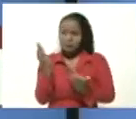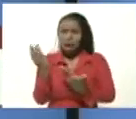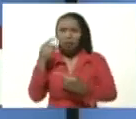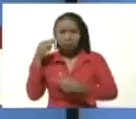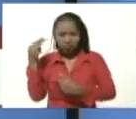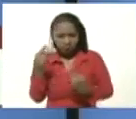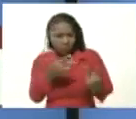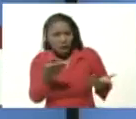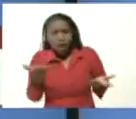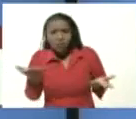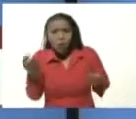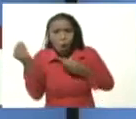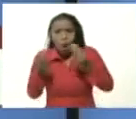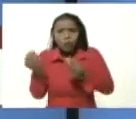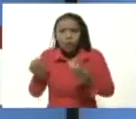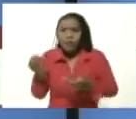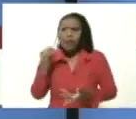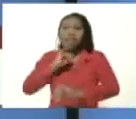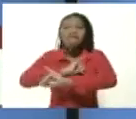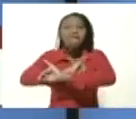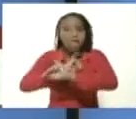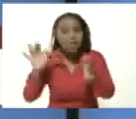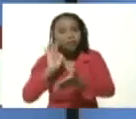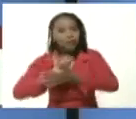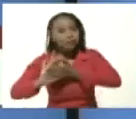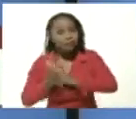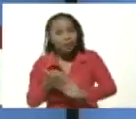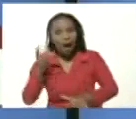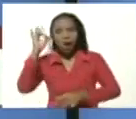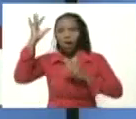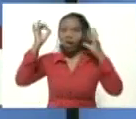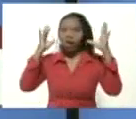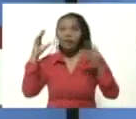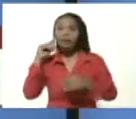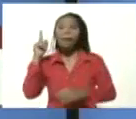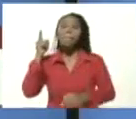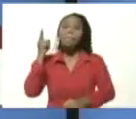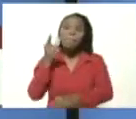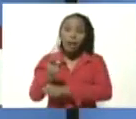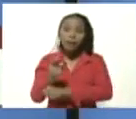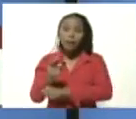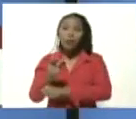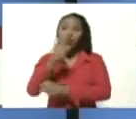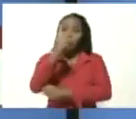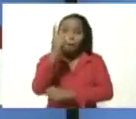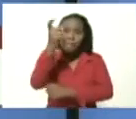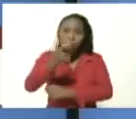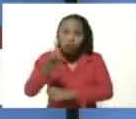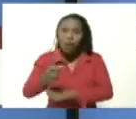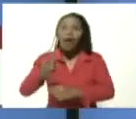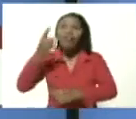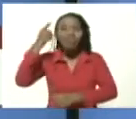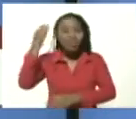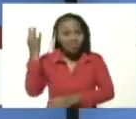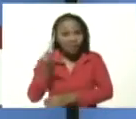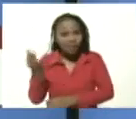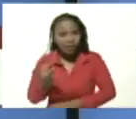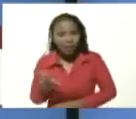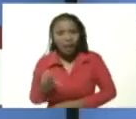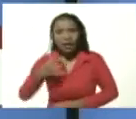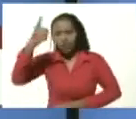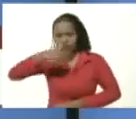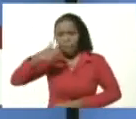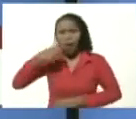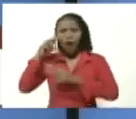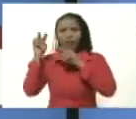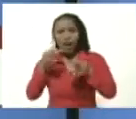eso. Y se les acaba el cuento ese. Si mandan a alguien verdaderamente objetivo que venga a observar, se les acaba